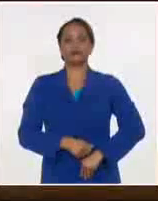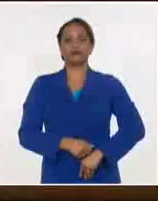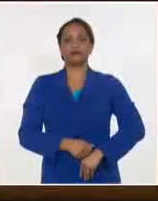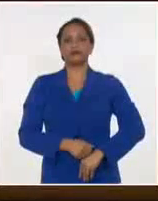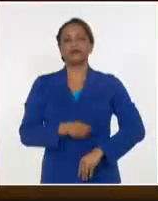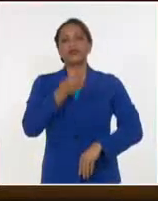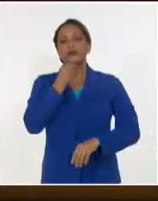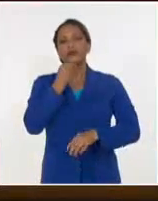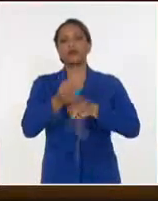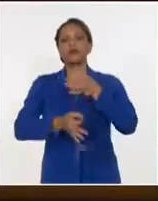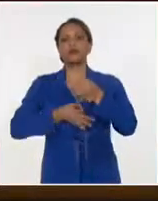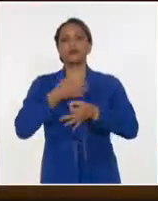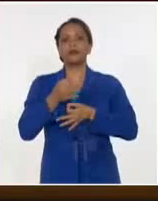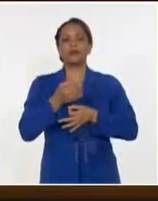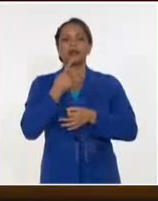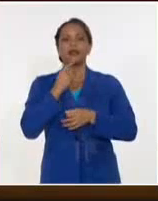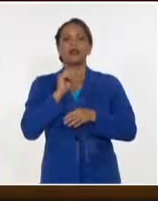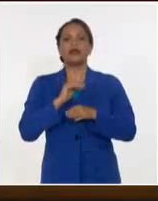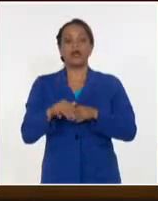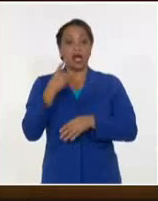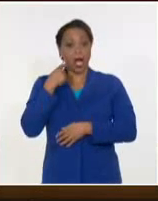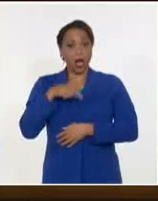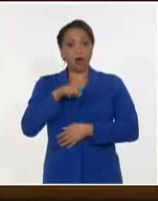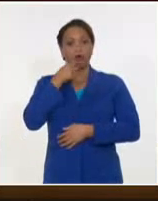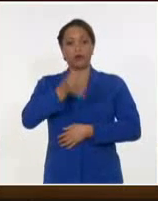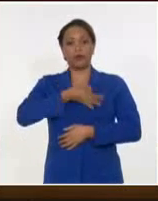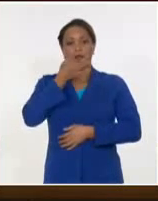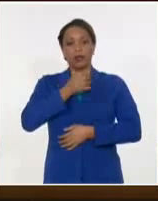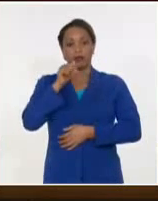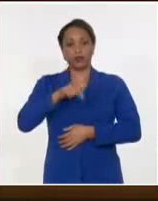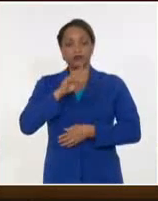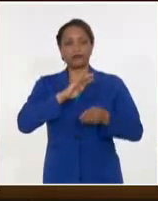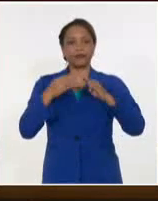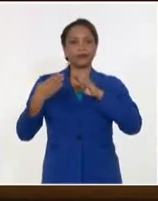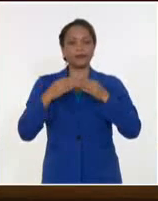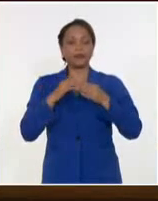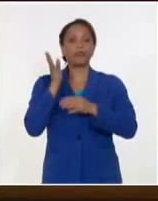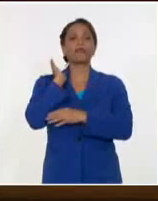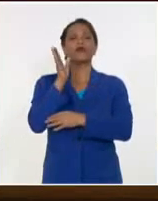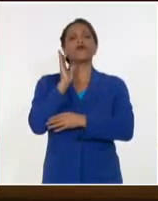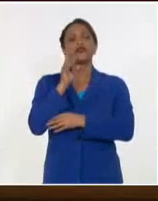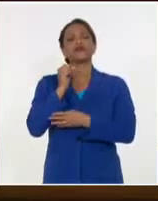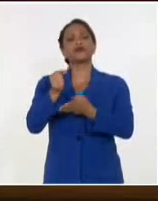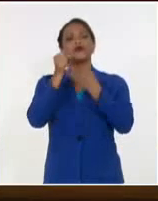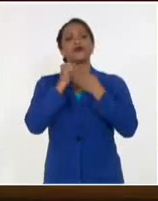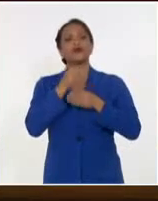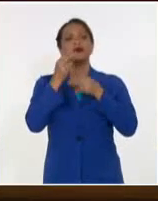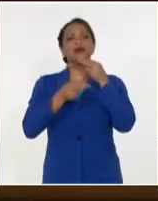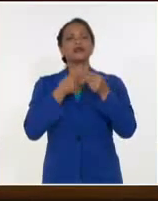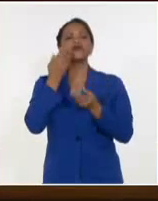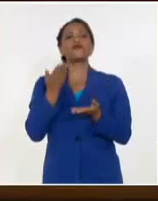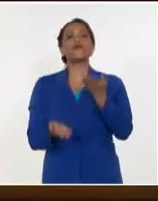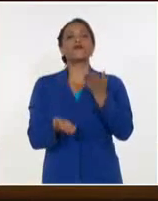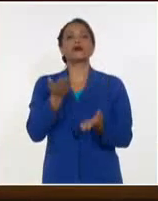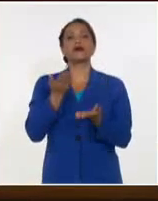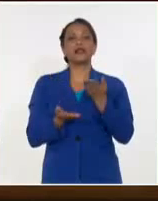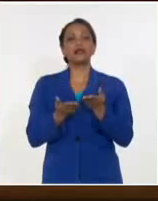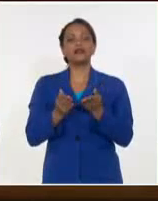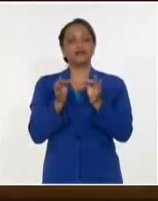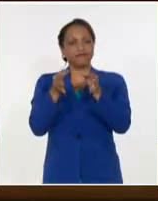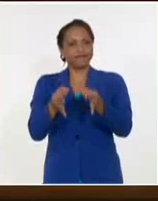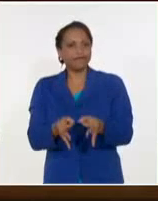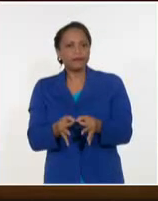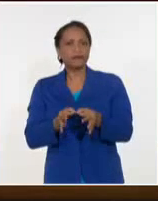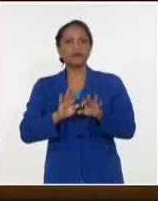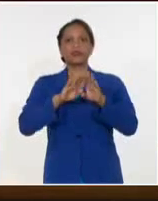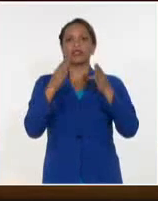Podríamos decir, al observar lo que aquí se ha dicho y discutido, que esta conferencia nos ha permitido realizar un balance exhaustivo de lo logrado